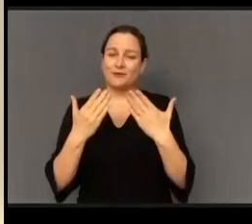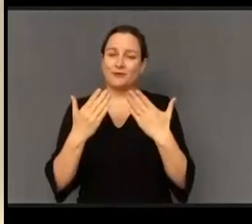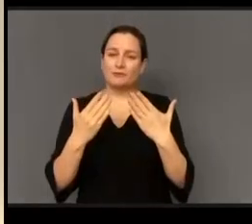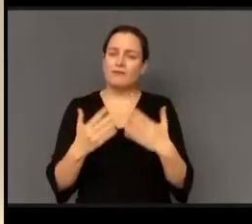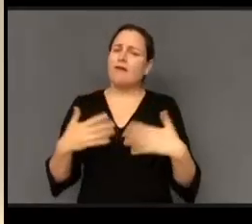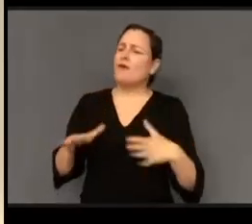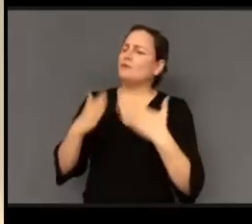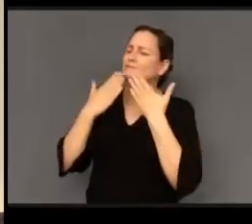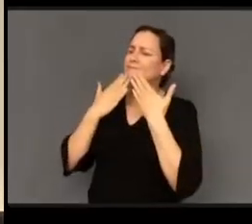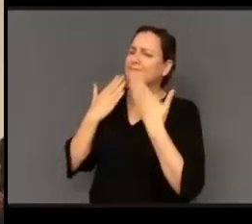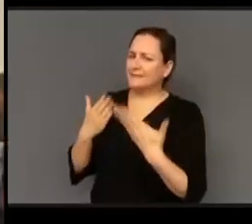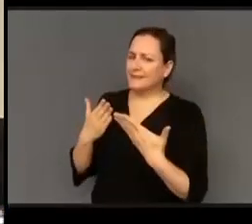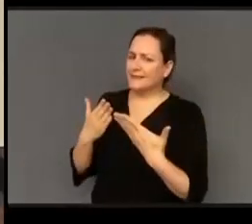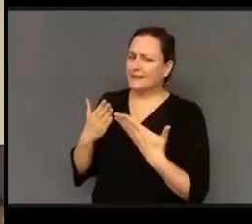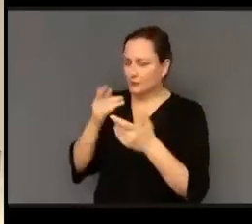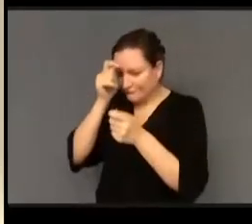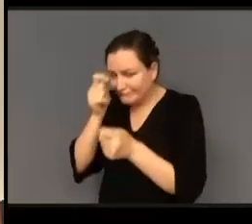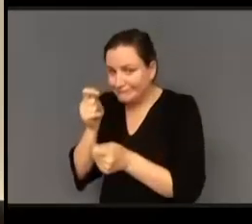Excelencia.